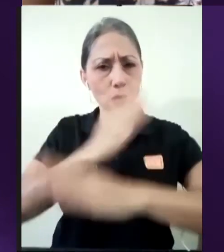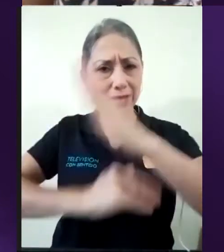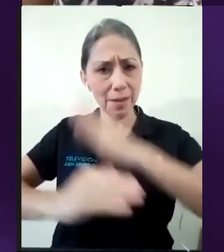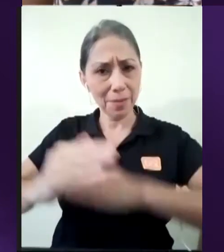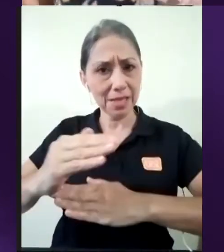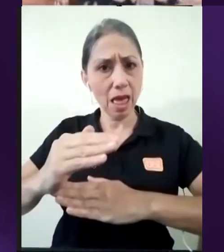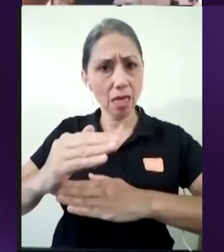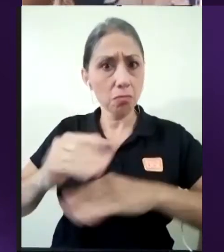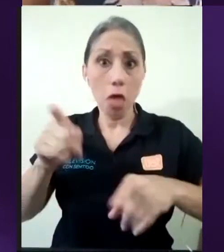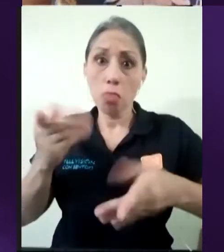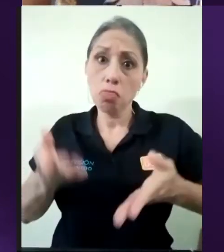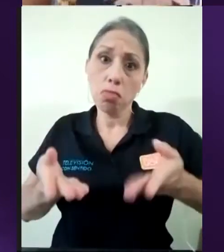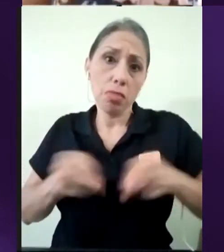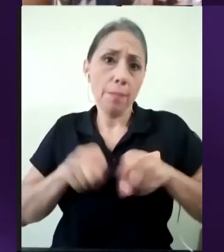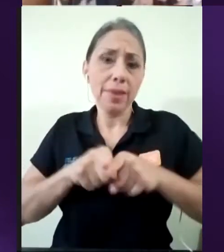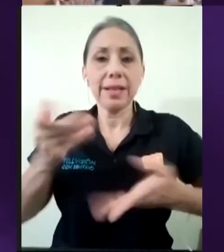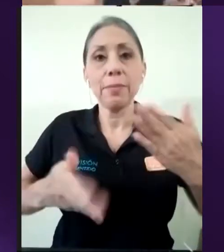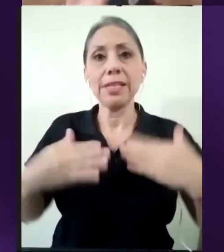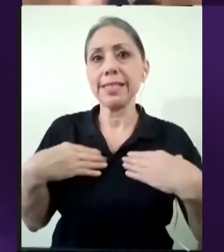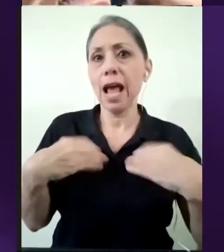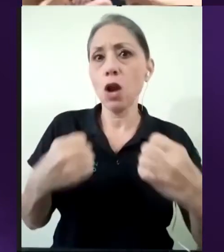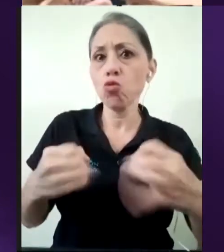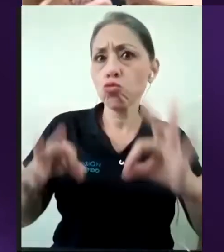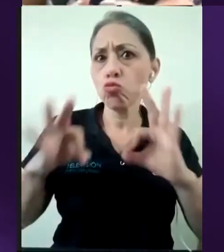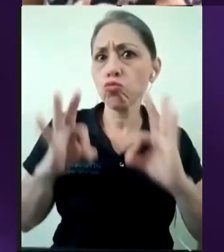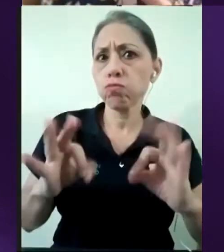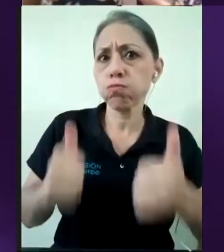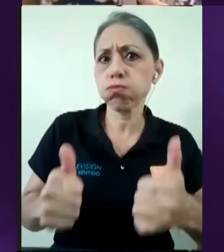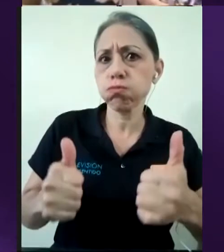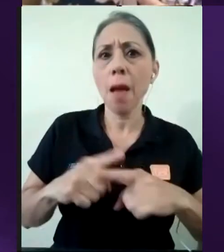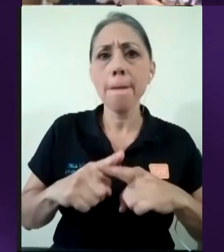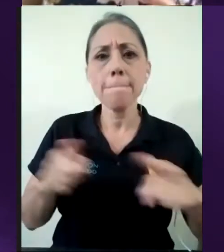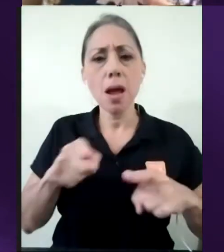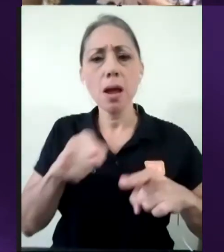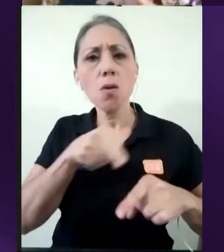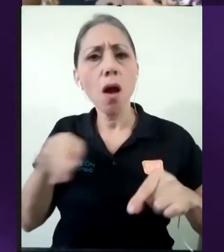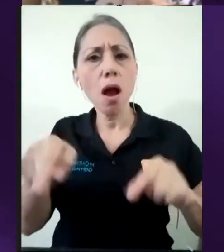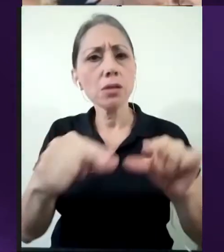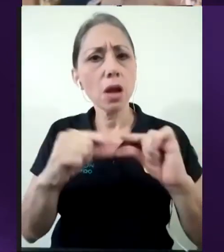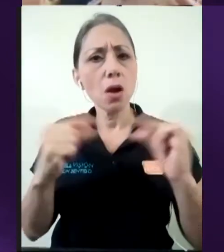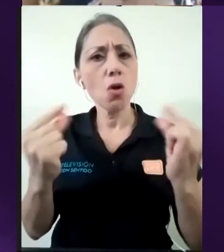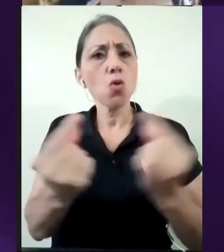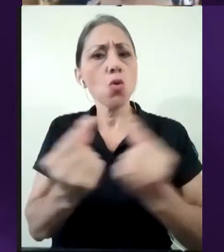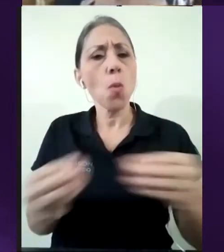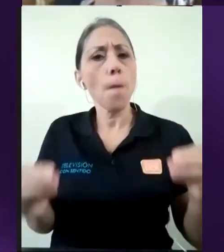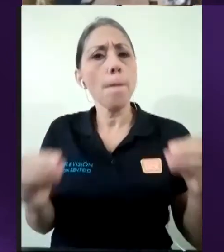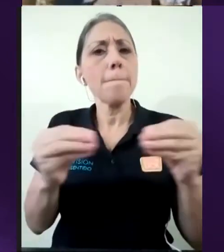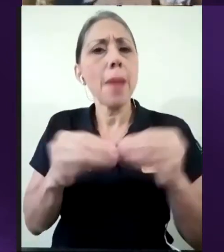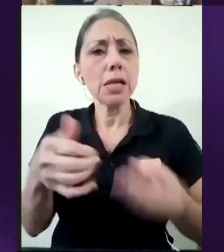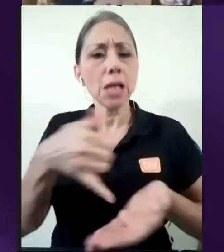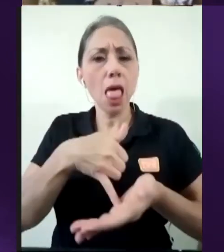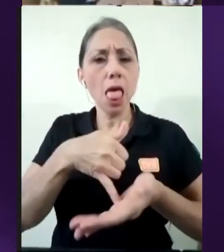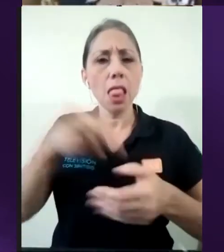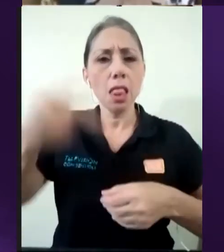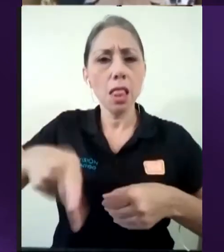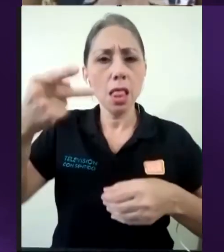salud formidable, sean un grupo que también está más vulnerable que la población general?